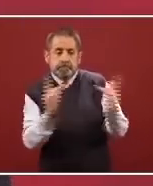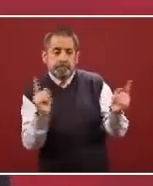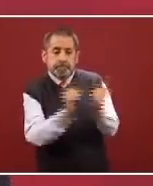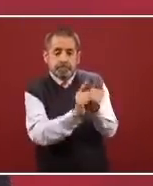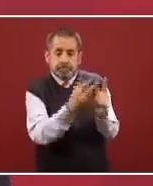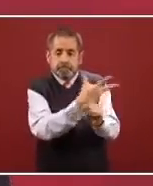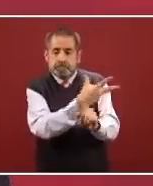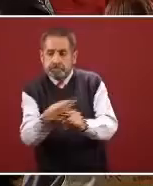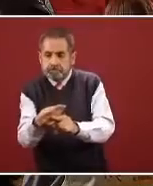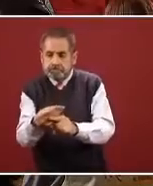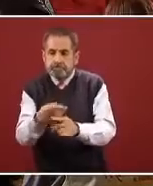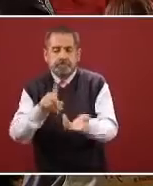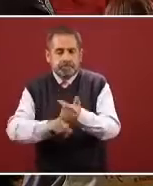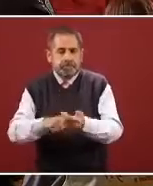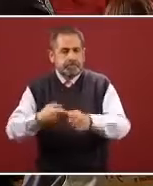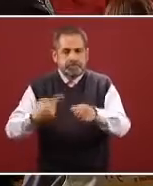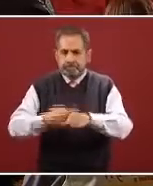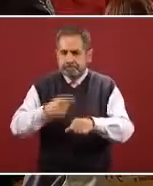sufrir complicaciones.